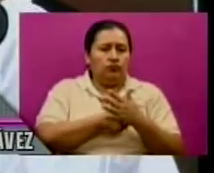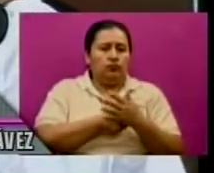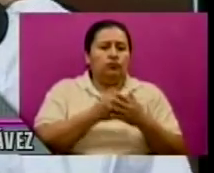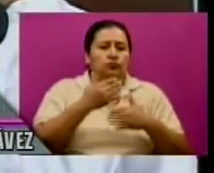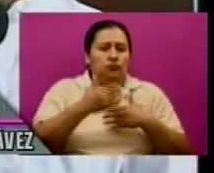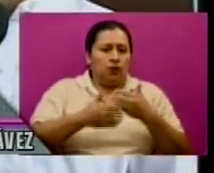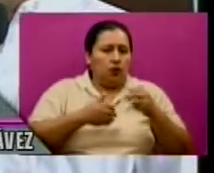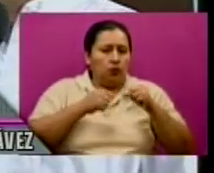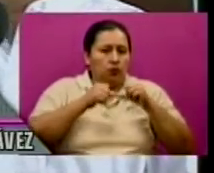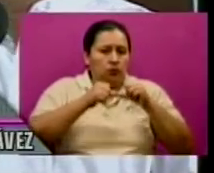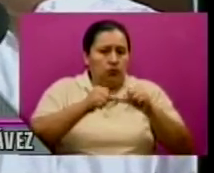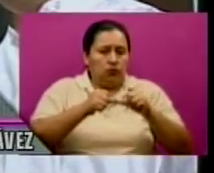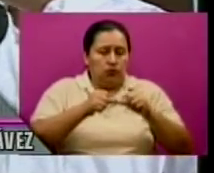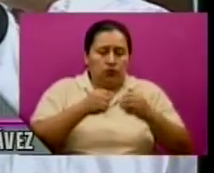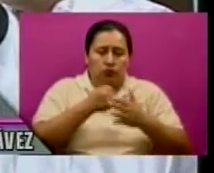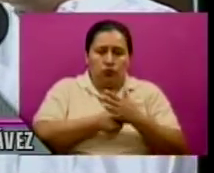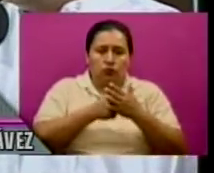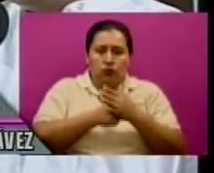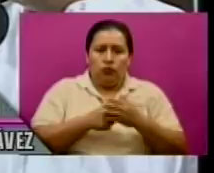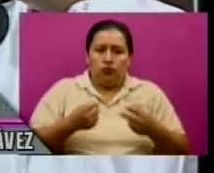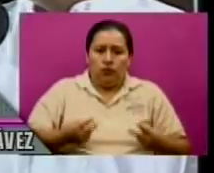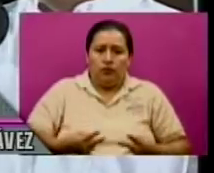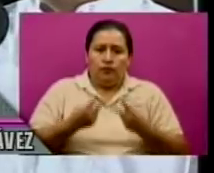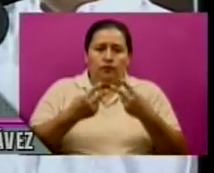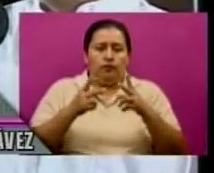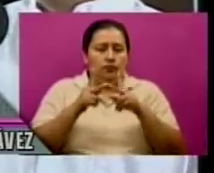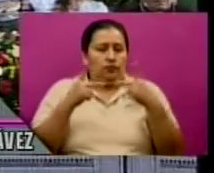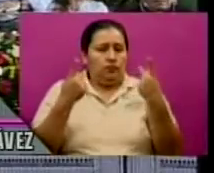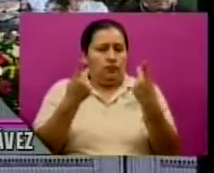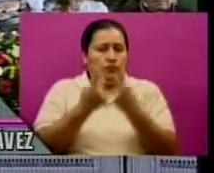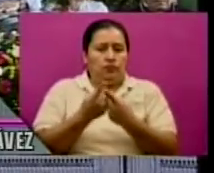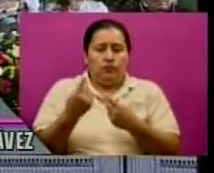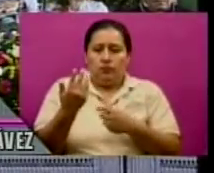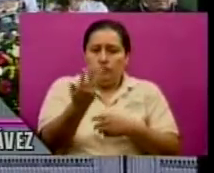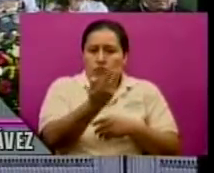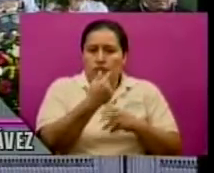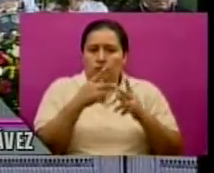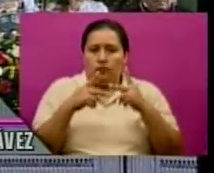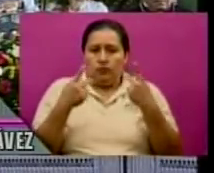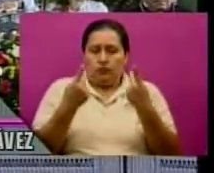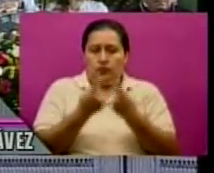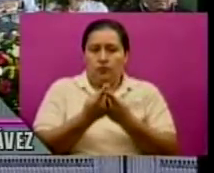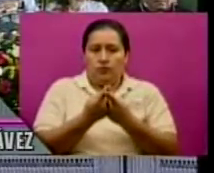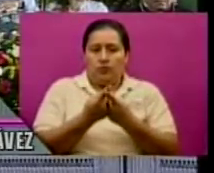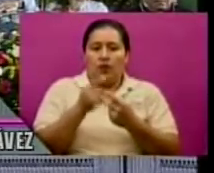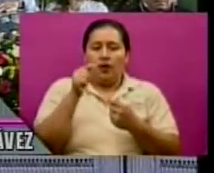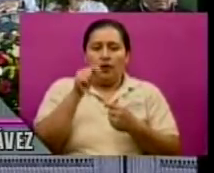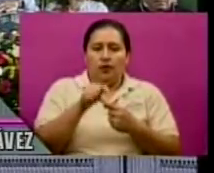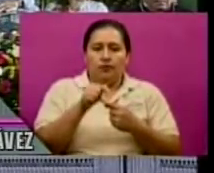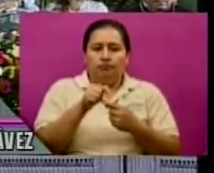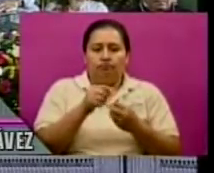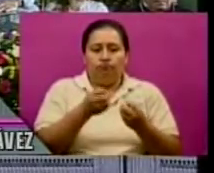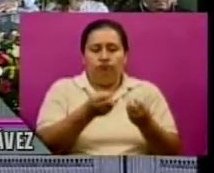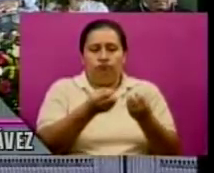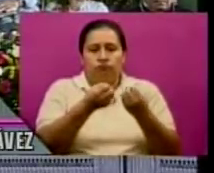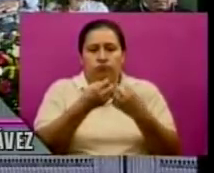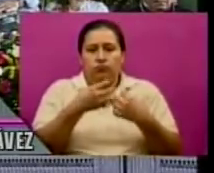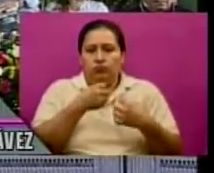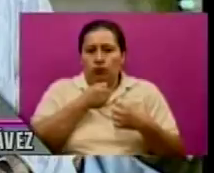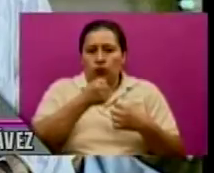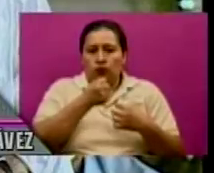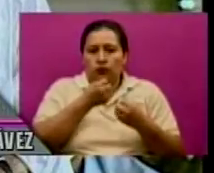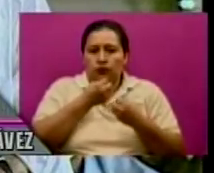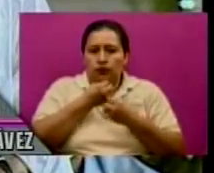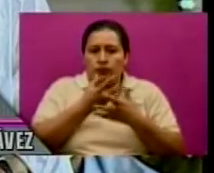para seguir luchando por la vida de su pueblo y de los pueblos, ahí llegó la noticia.